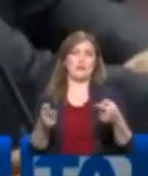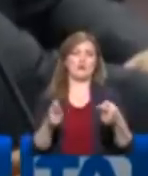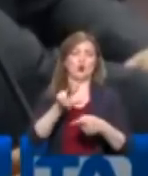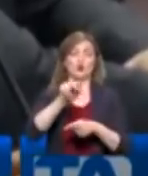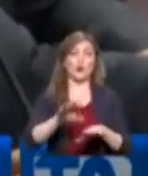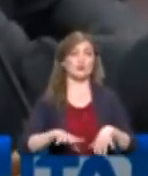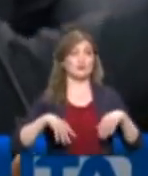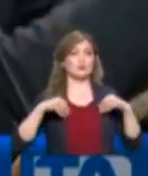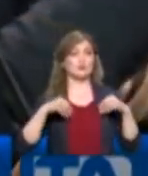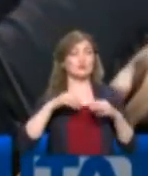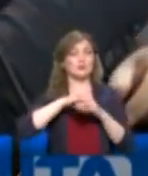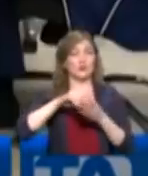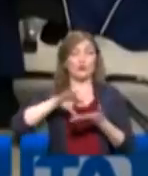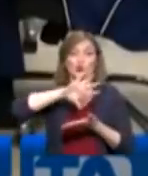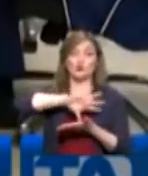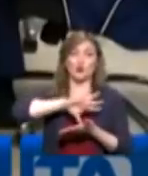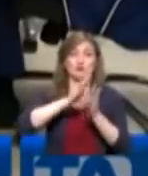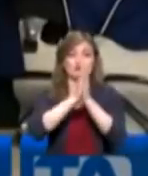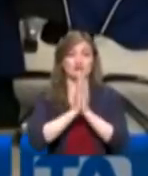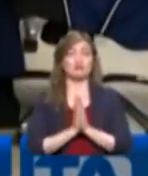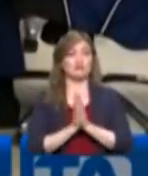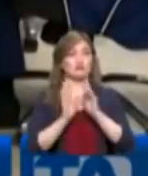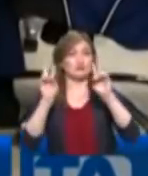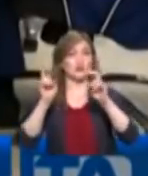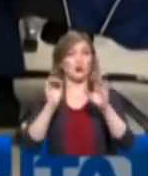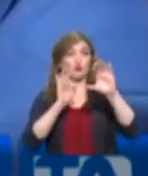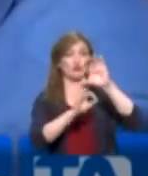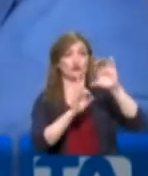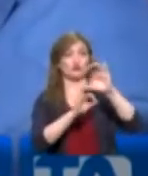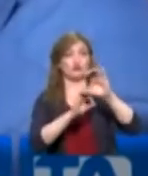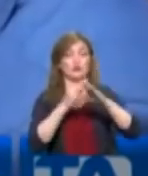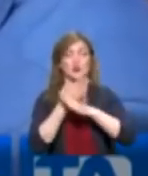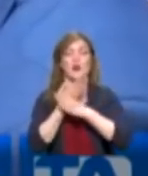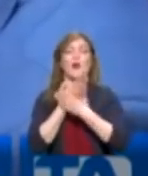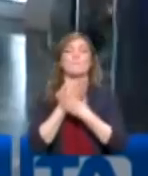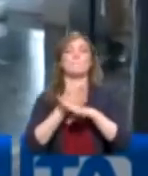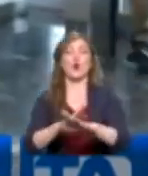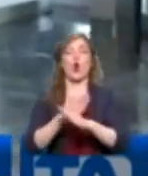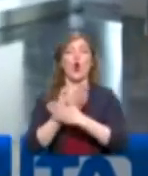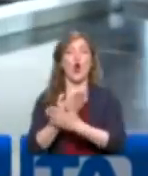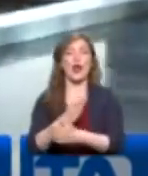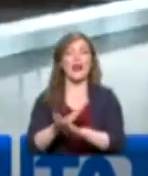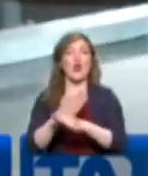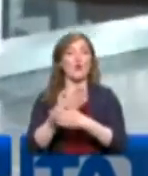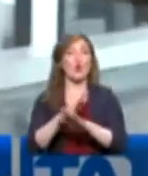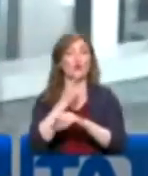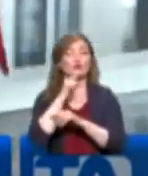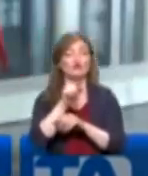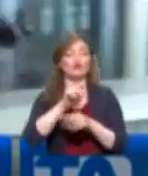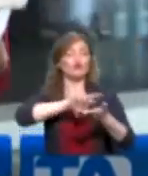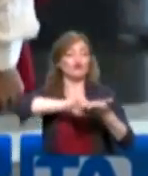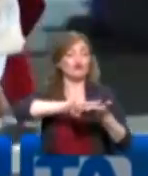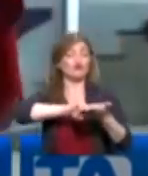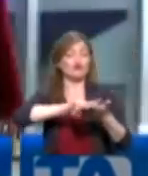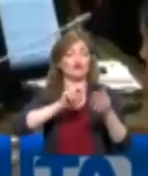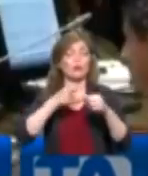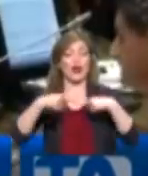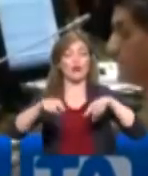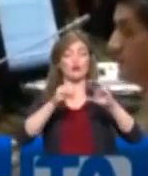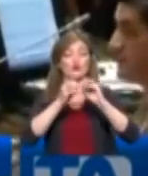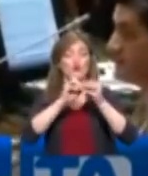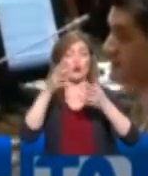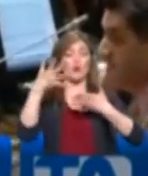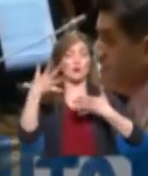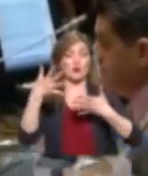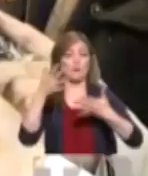aceptar. En la Asamblea hay varios pedidos para limitar al Consejo de Participación Ciudadana. Por eso esperan reunirse con los jefes de bloque para